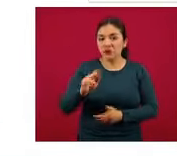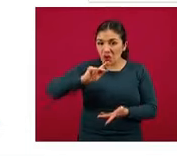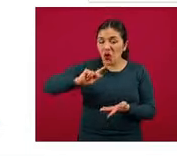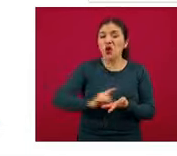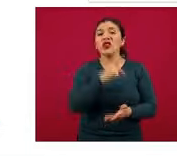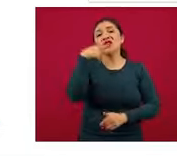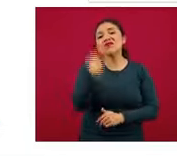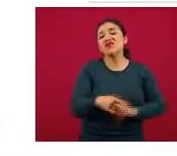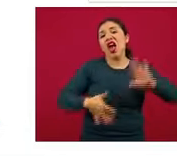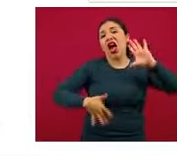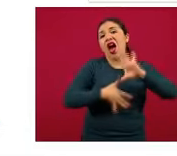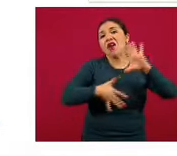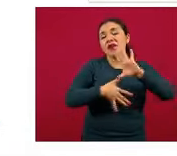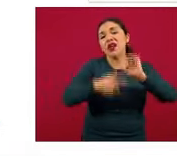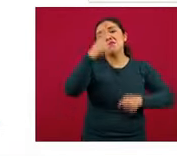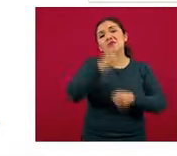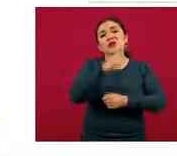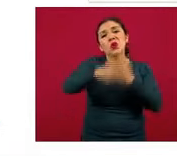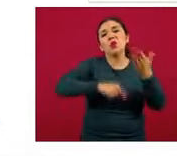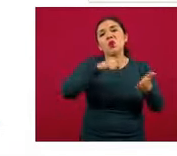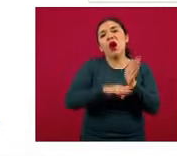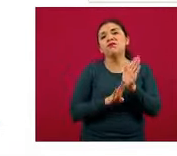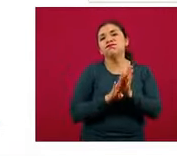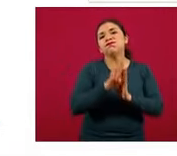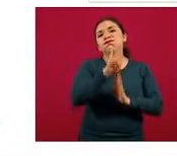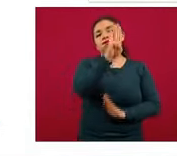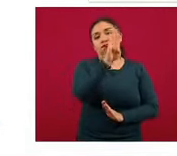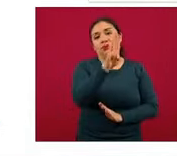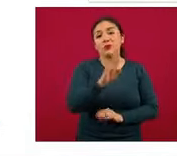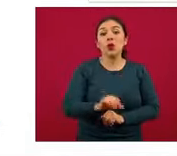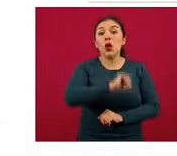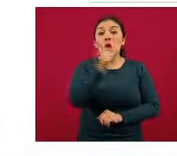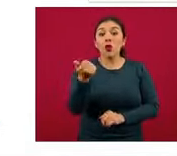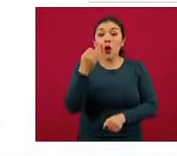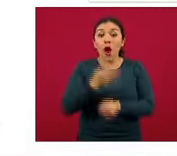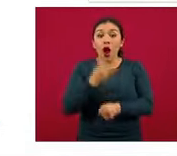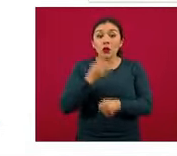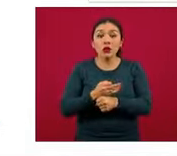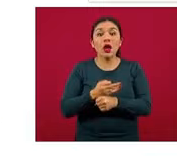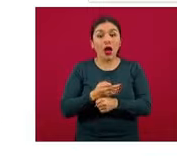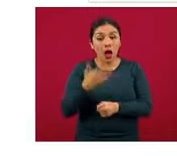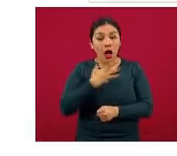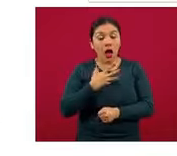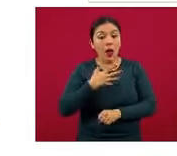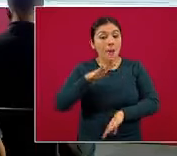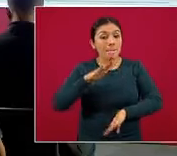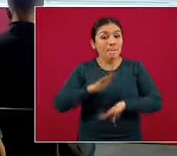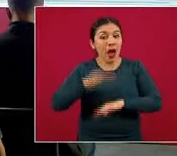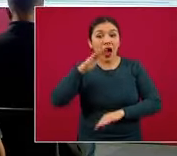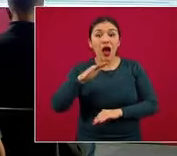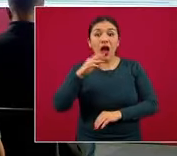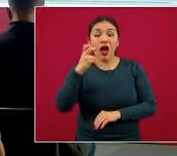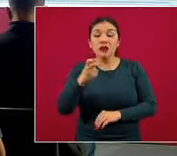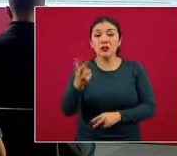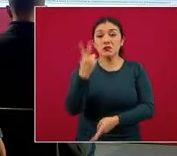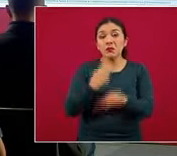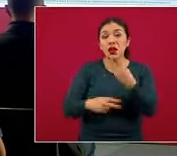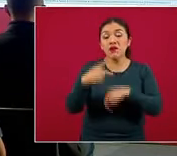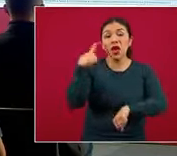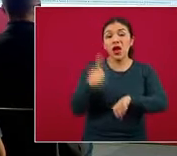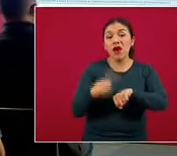a la región de las Américas en el primer lugar y la que actualmente está aportando con la mayoría de los casos a